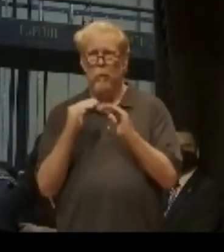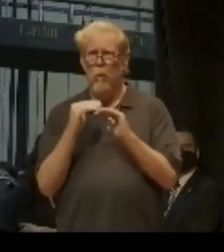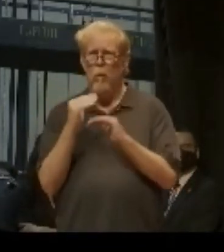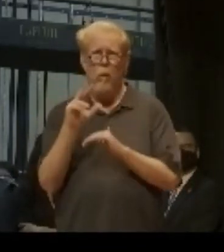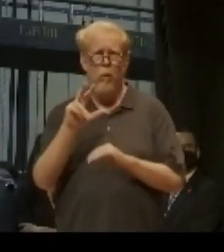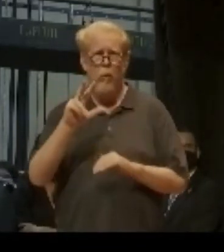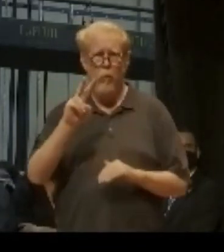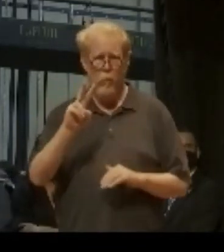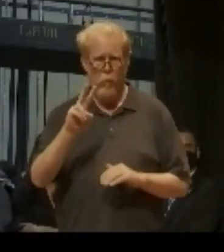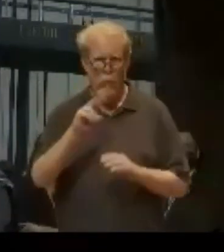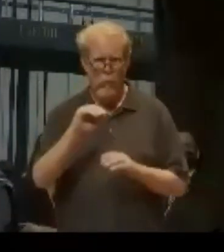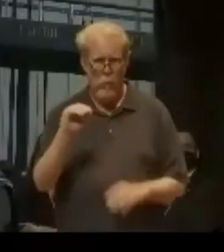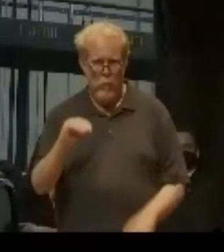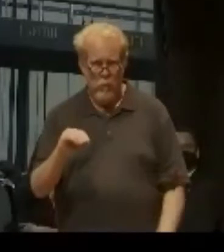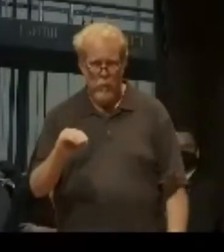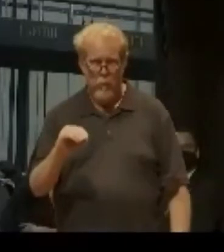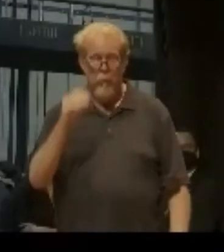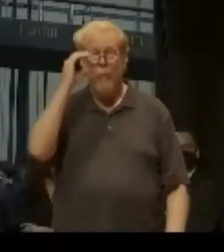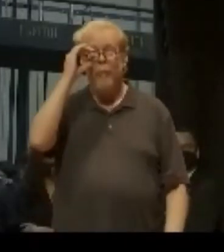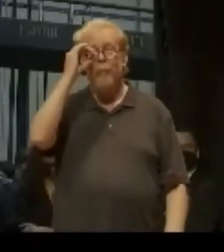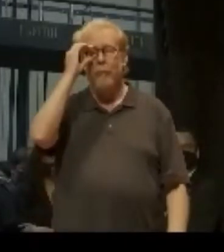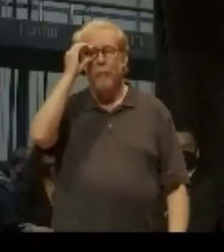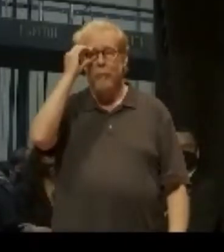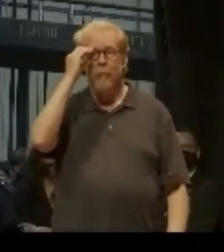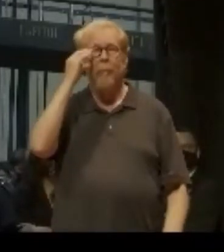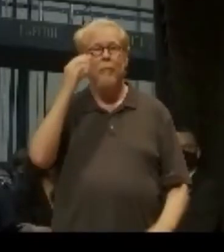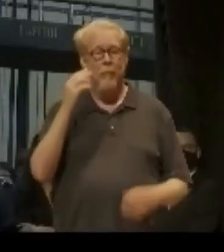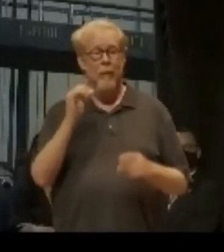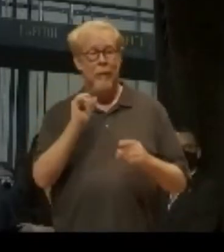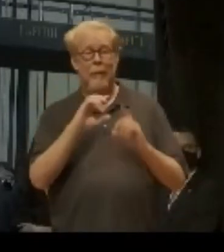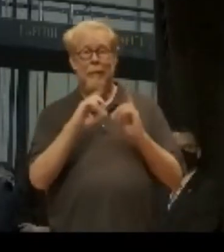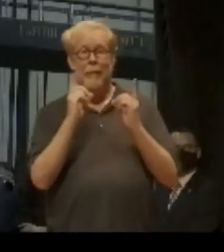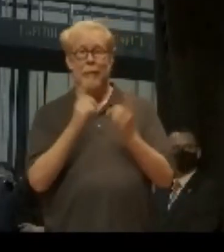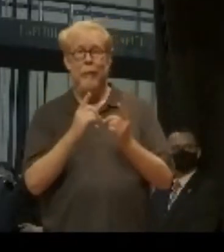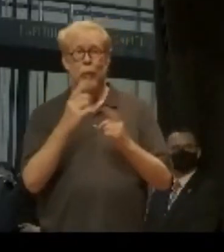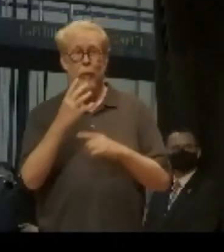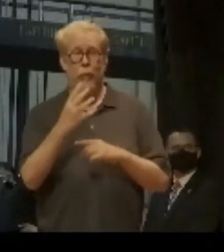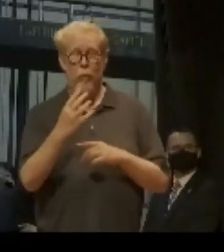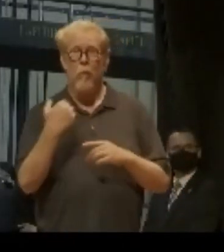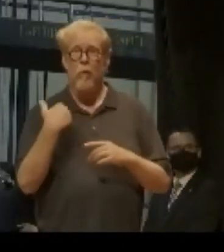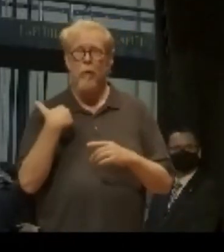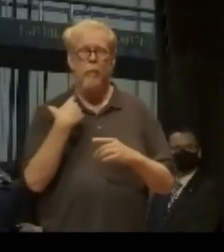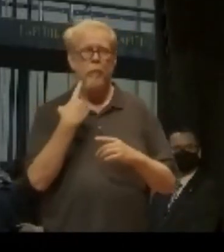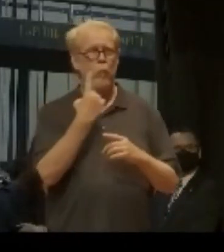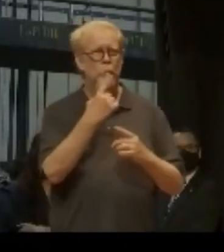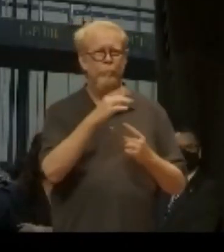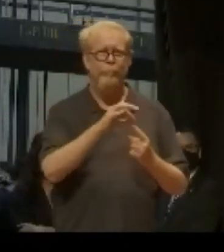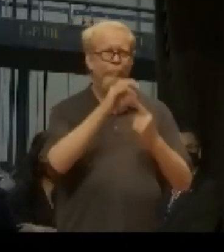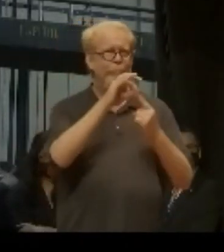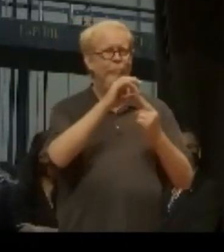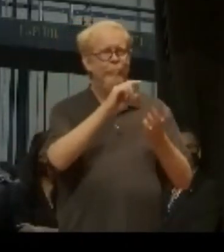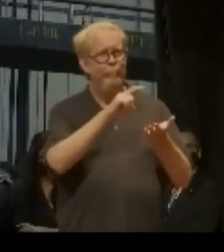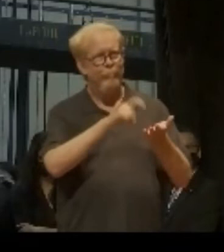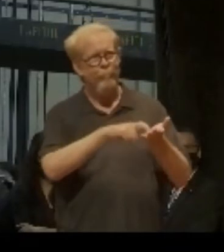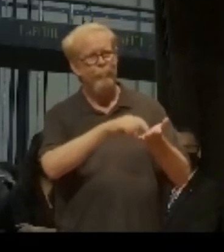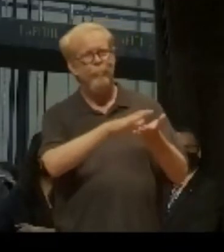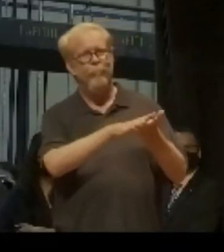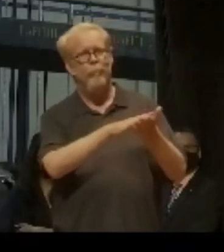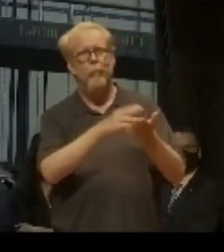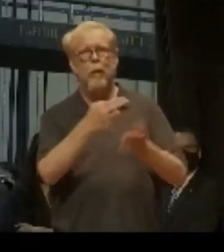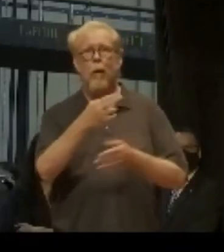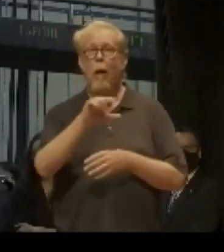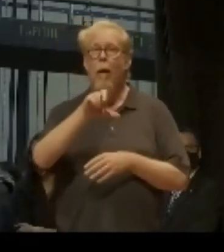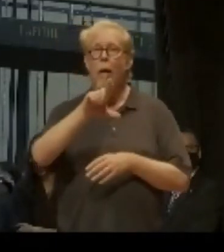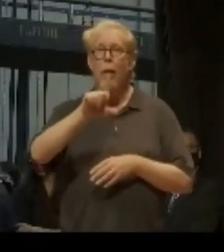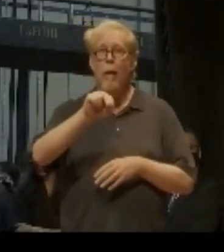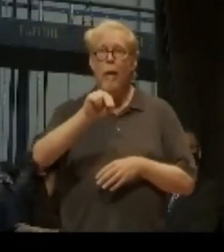allá del 32%. Más del 50% de los campus del Distrito 4 se ganaron al menos una distinción con